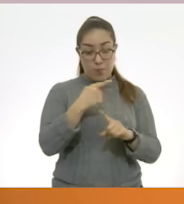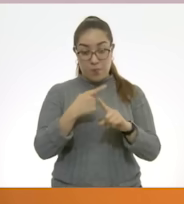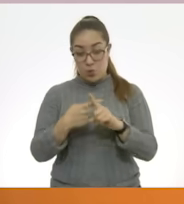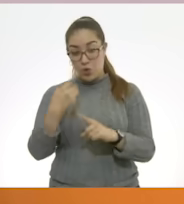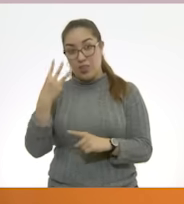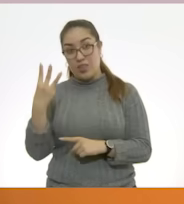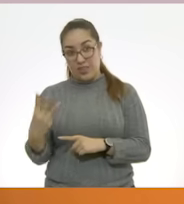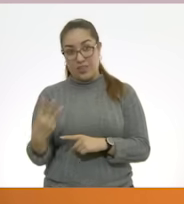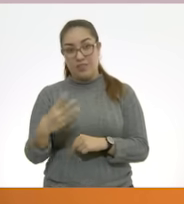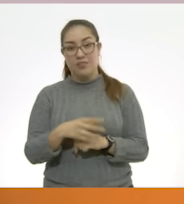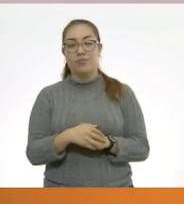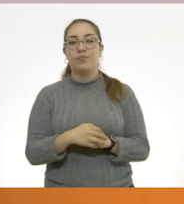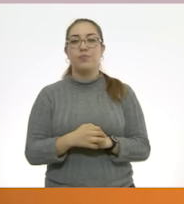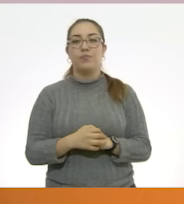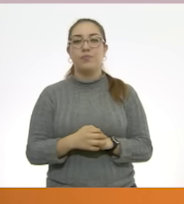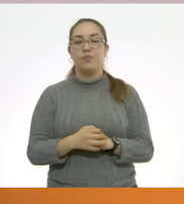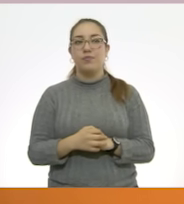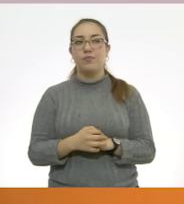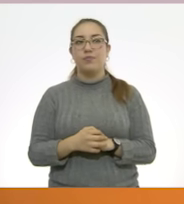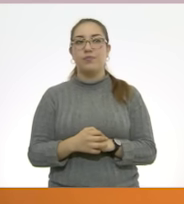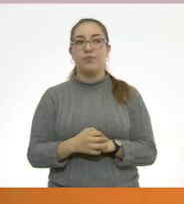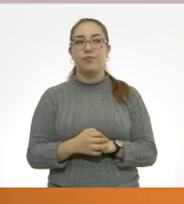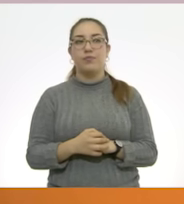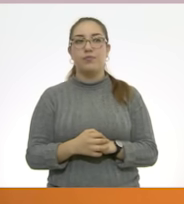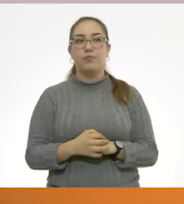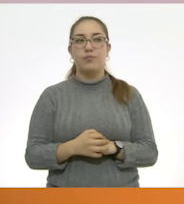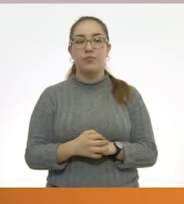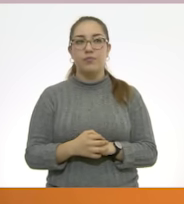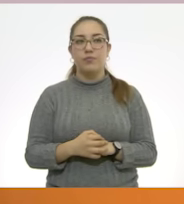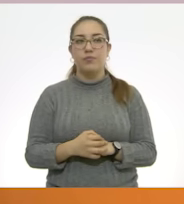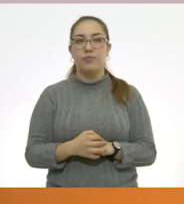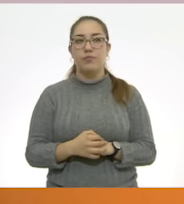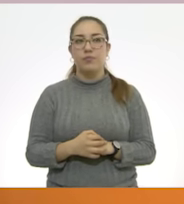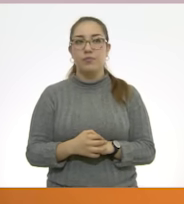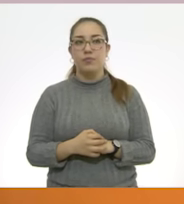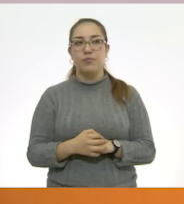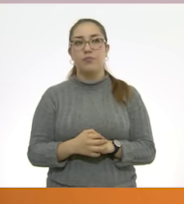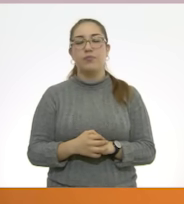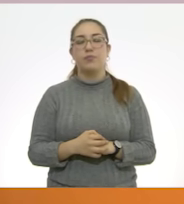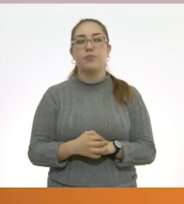recuerda que este truco es para el 9. 9 por 3, voy a bajar mi tercer dedo.